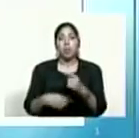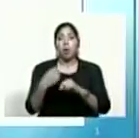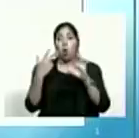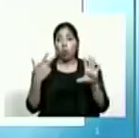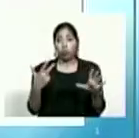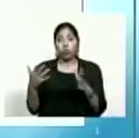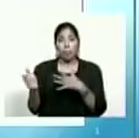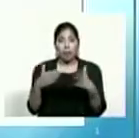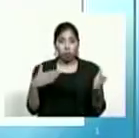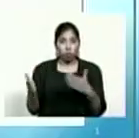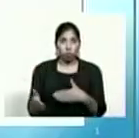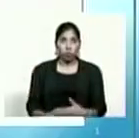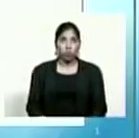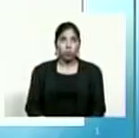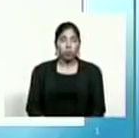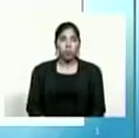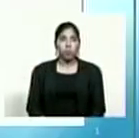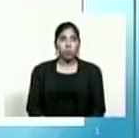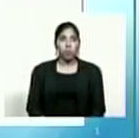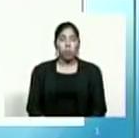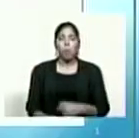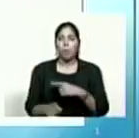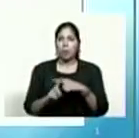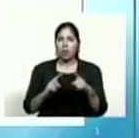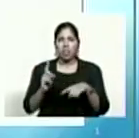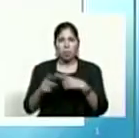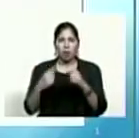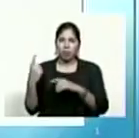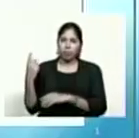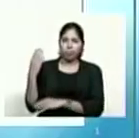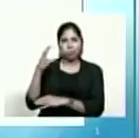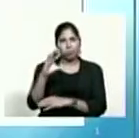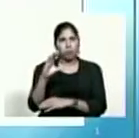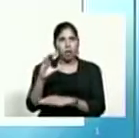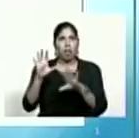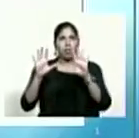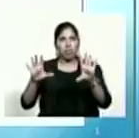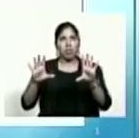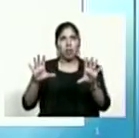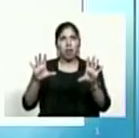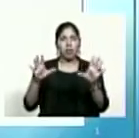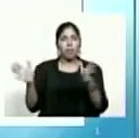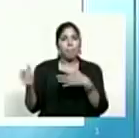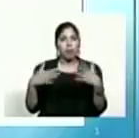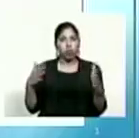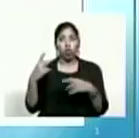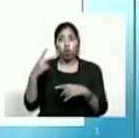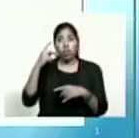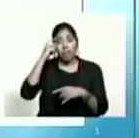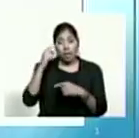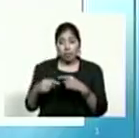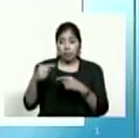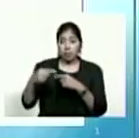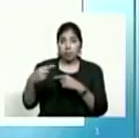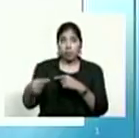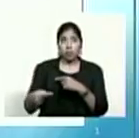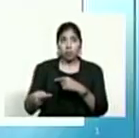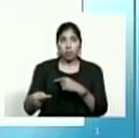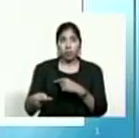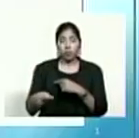Pero el día 10 de marzo, dos días después, José Manuel